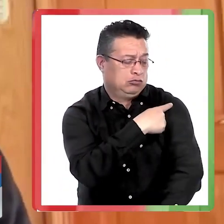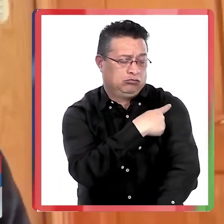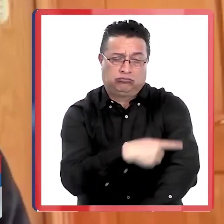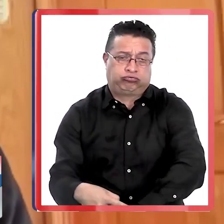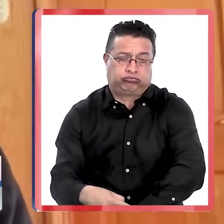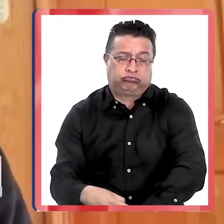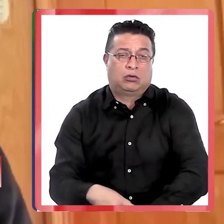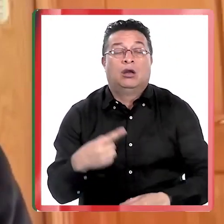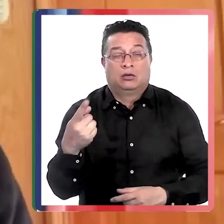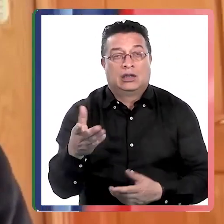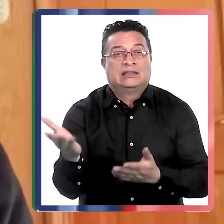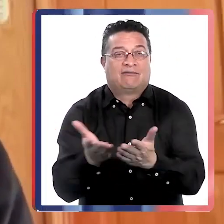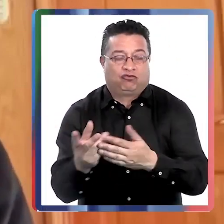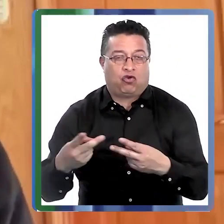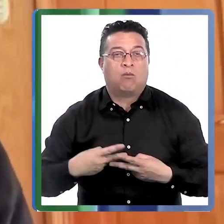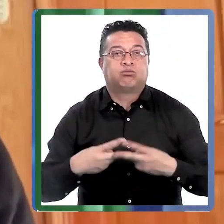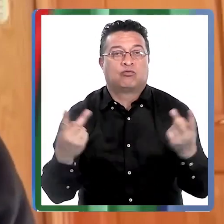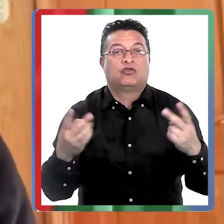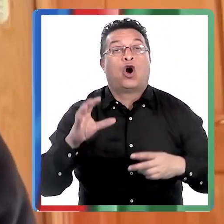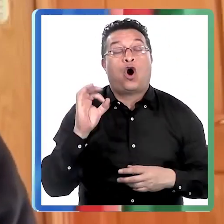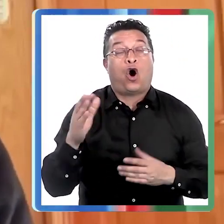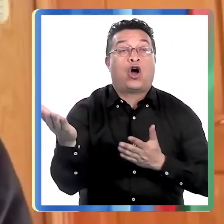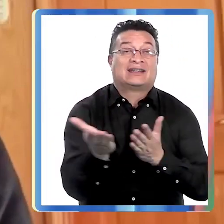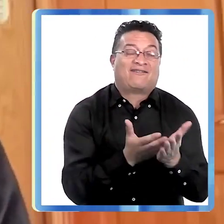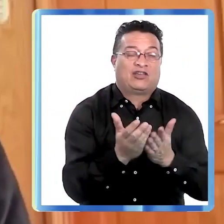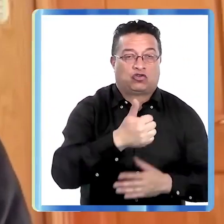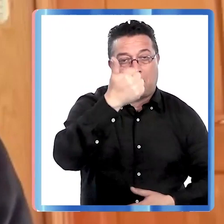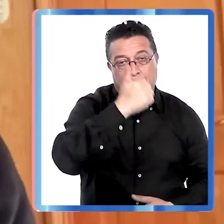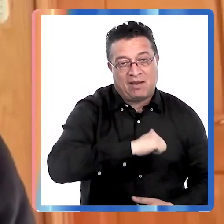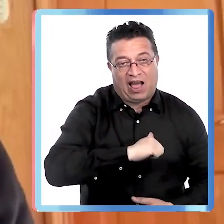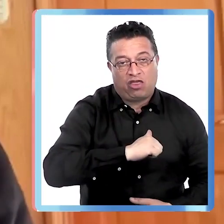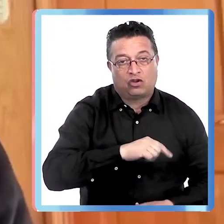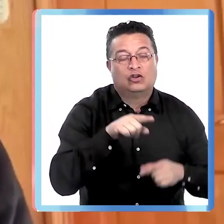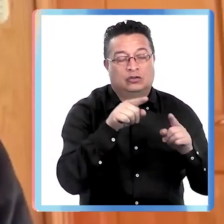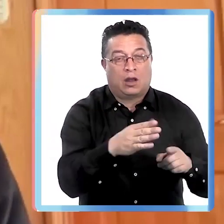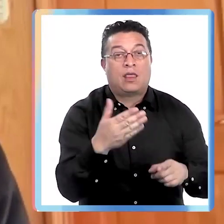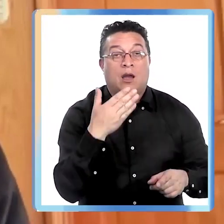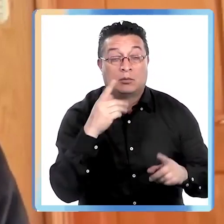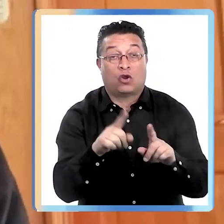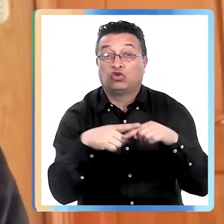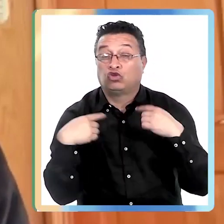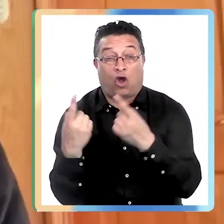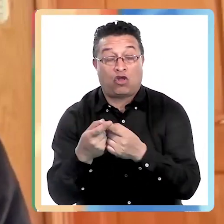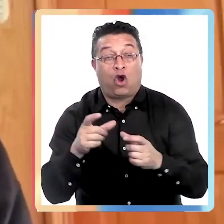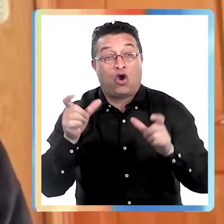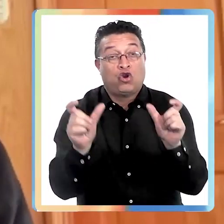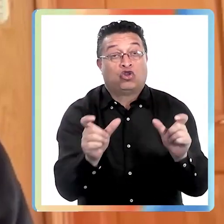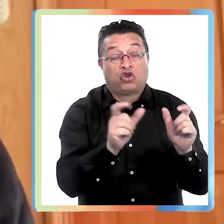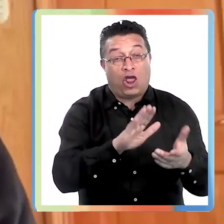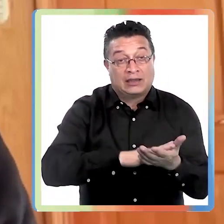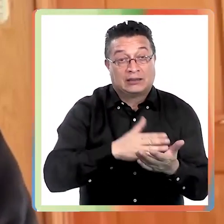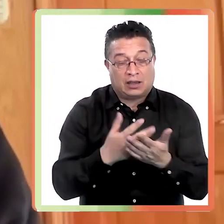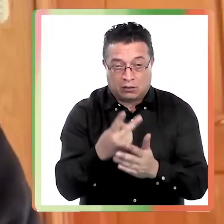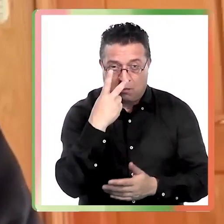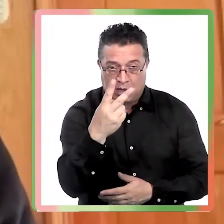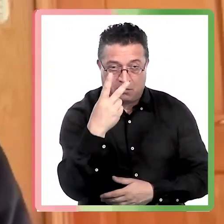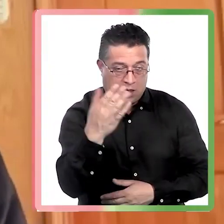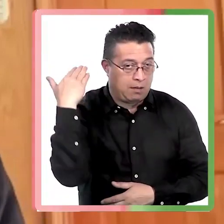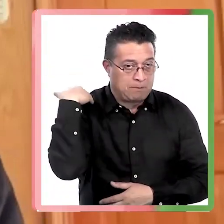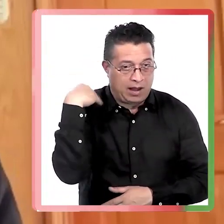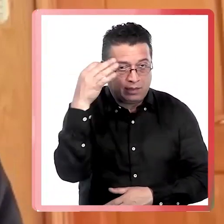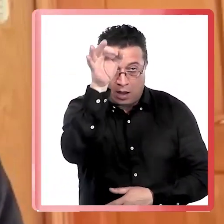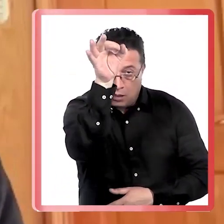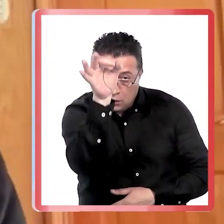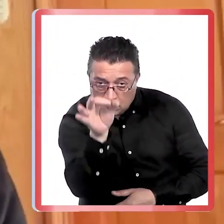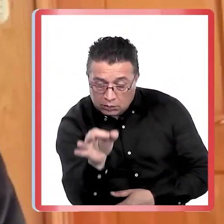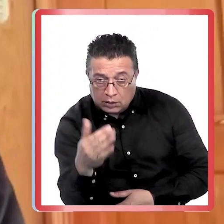chilenos en el servicio público o en los servicios privados. Y por lo tanto, en todos los controles sanos hay que mirarle la espalda a